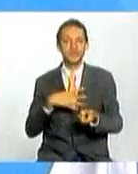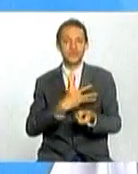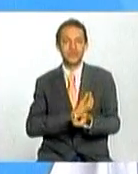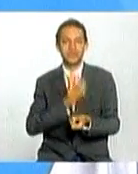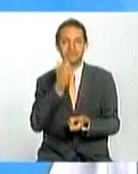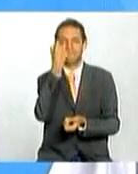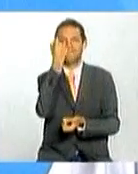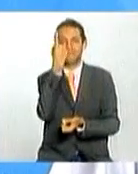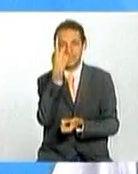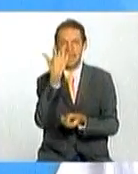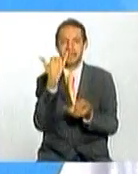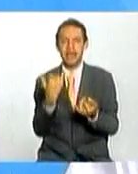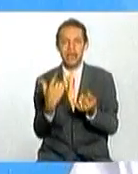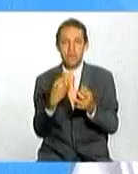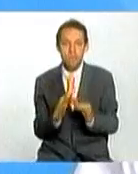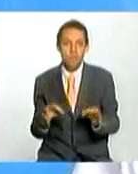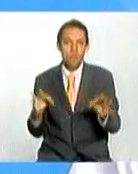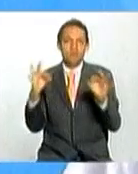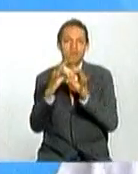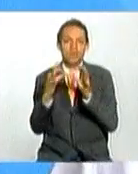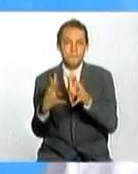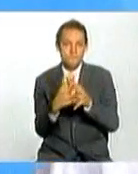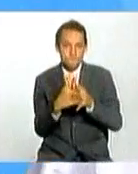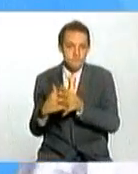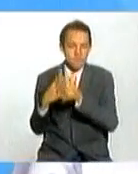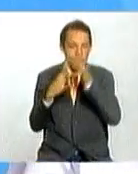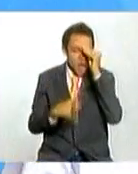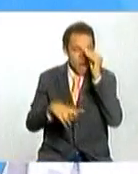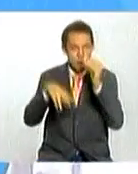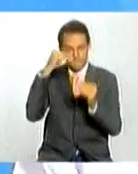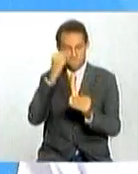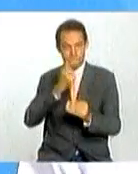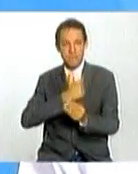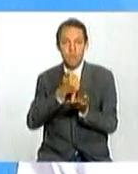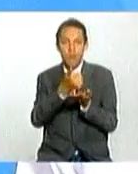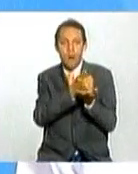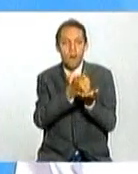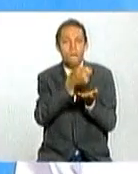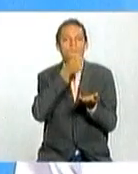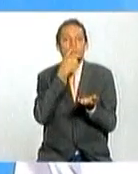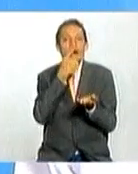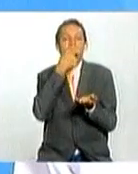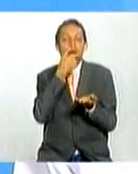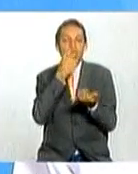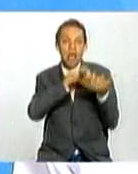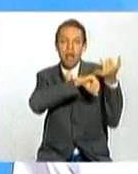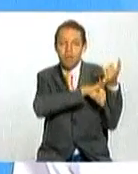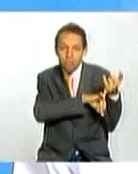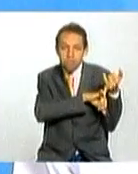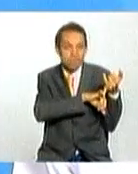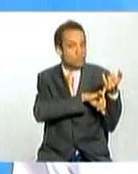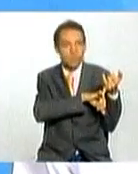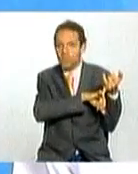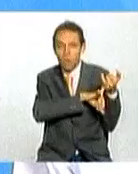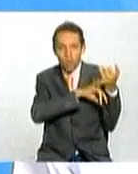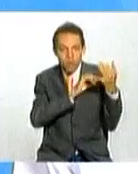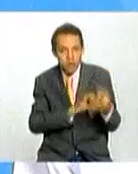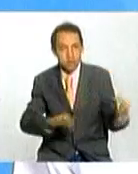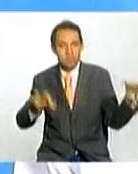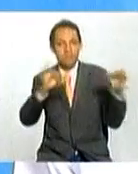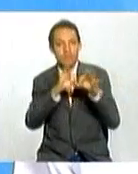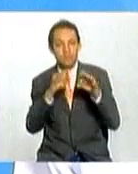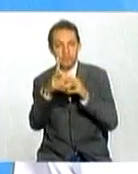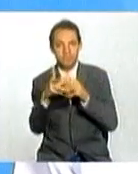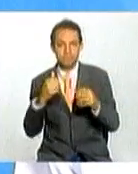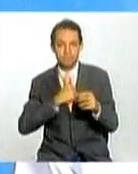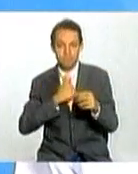la importancia de evitar la automedicación y la importancia del método diagnóstico